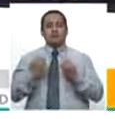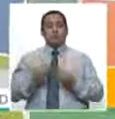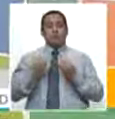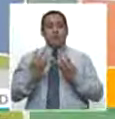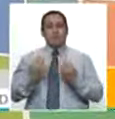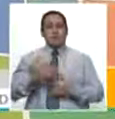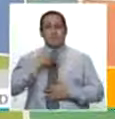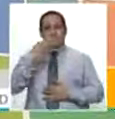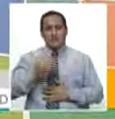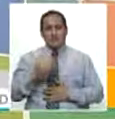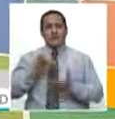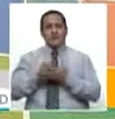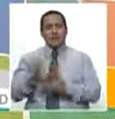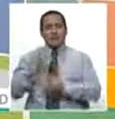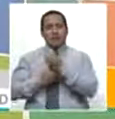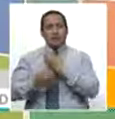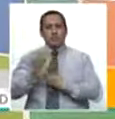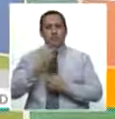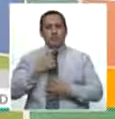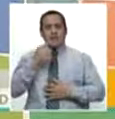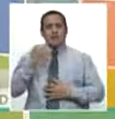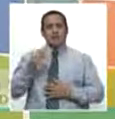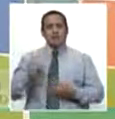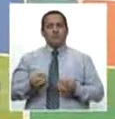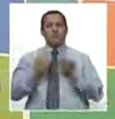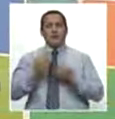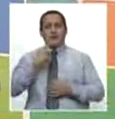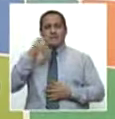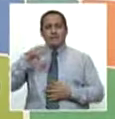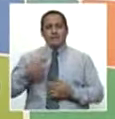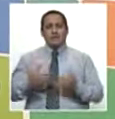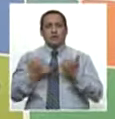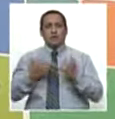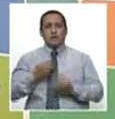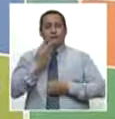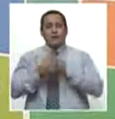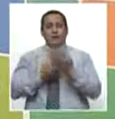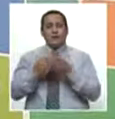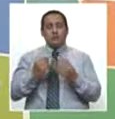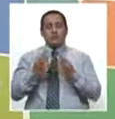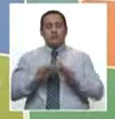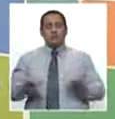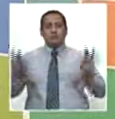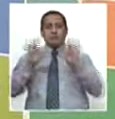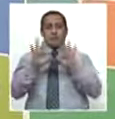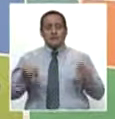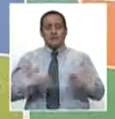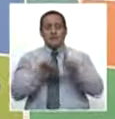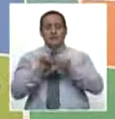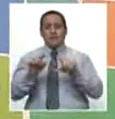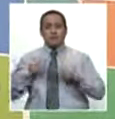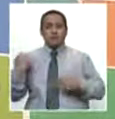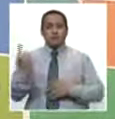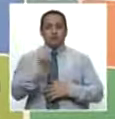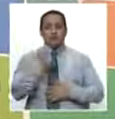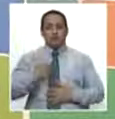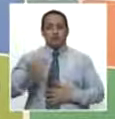Qué bueno, de verdad, que nos cuenten sobre todo esto, porque necesitamos estar informados, es lo más importante. Y nosotros,